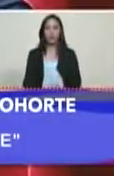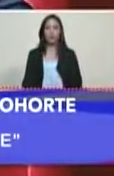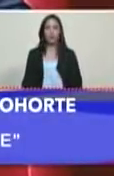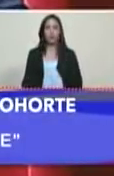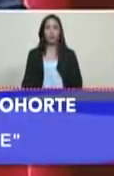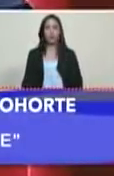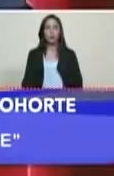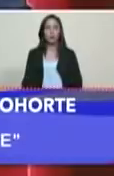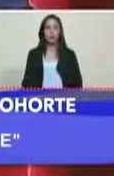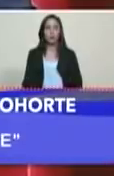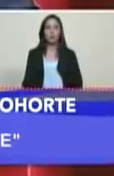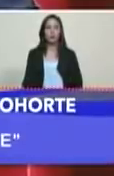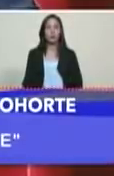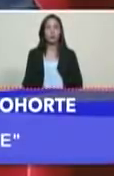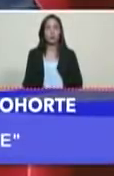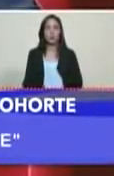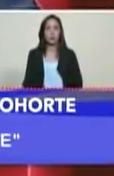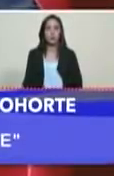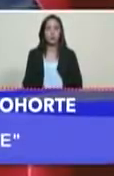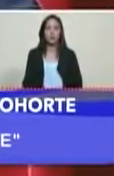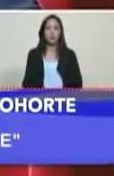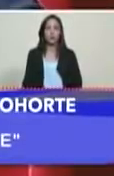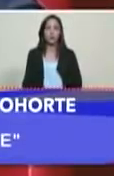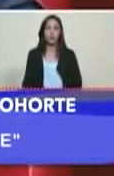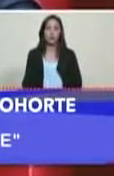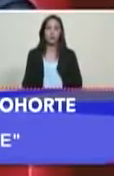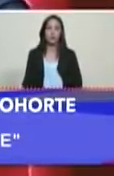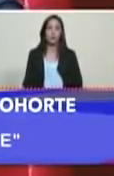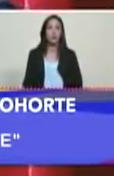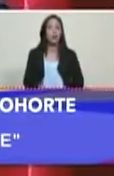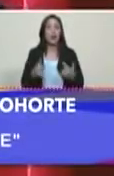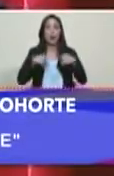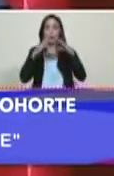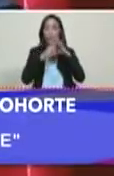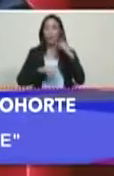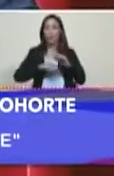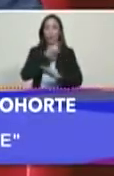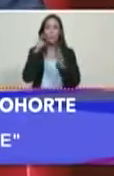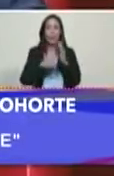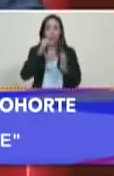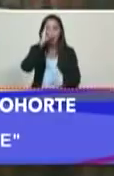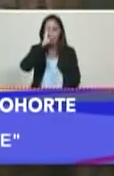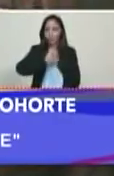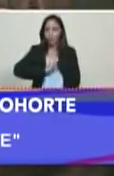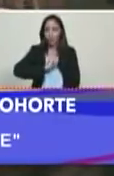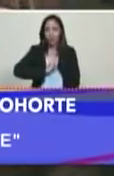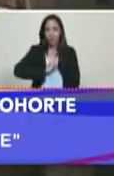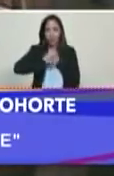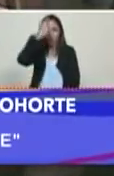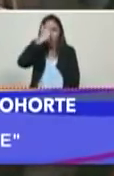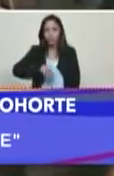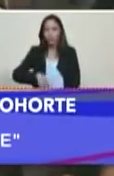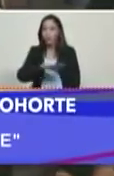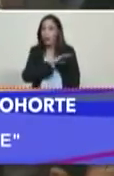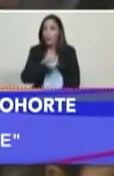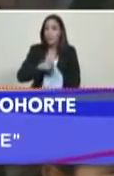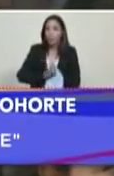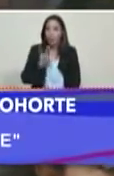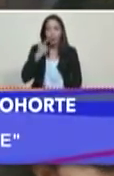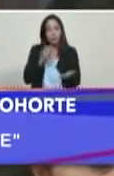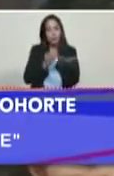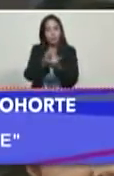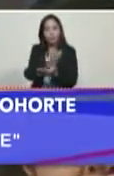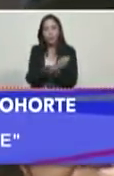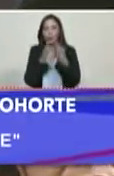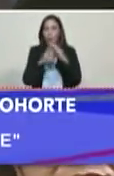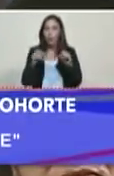absolutamente soberana en todas sus dimensiones, para nosotros poder continuar la